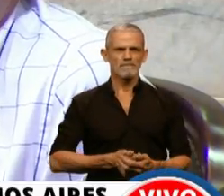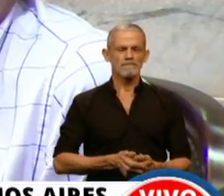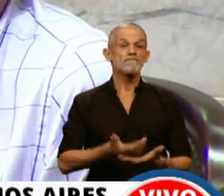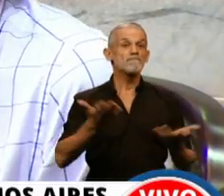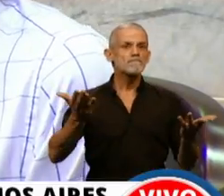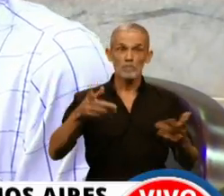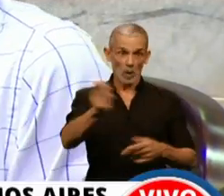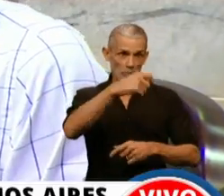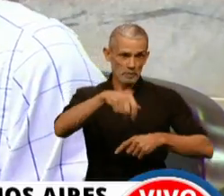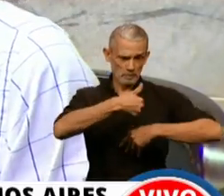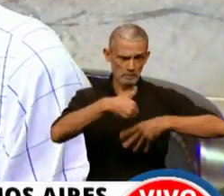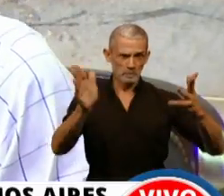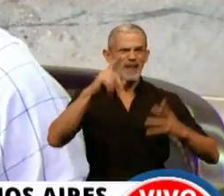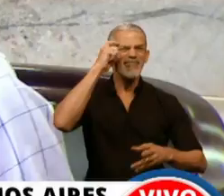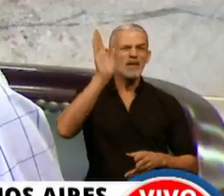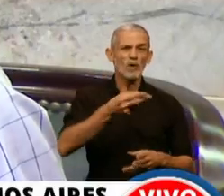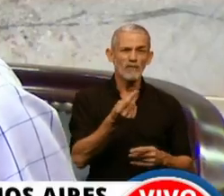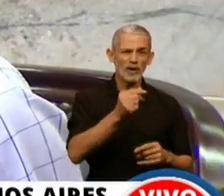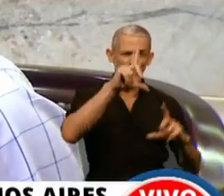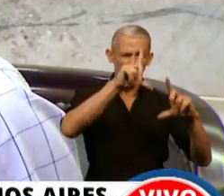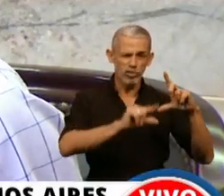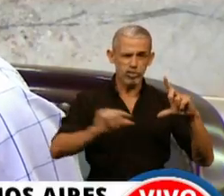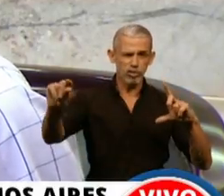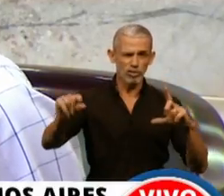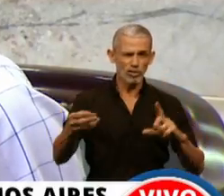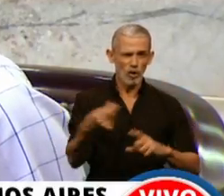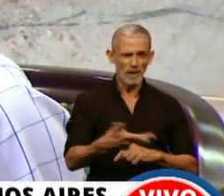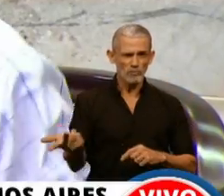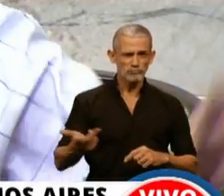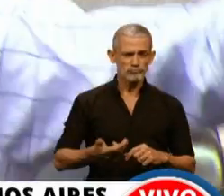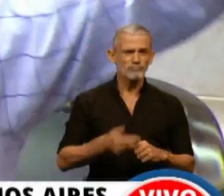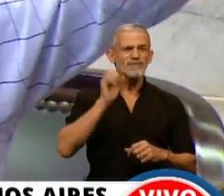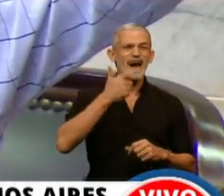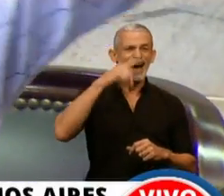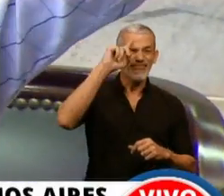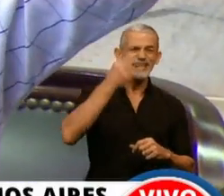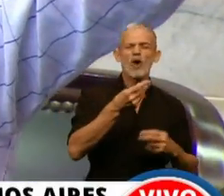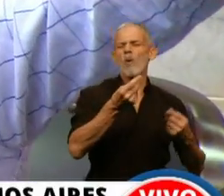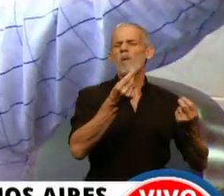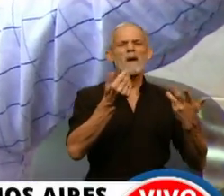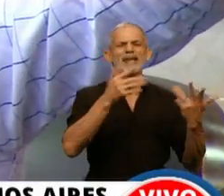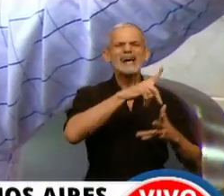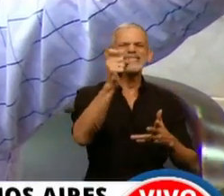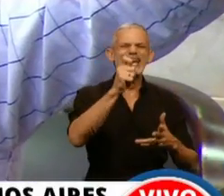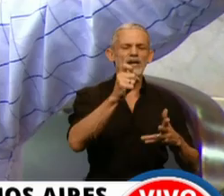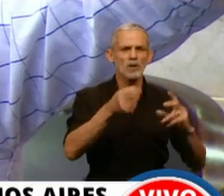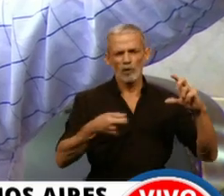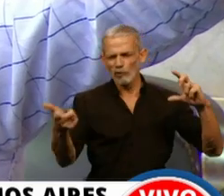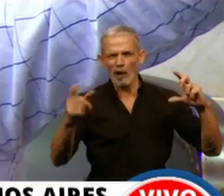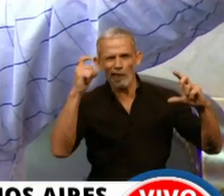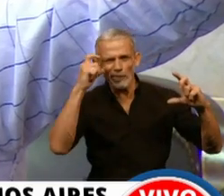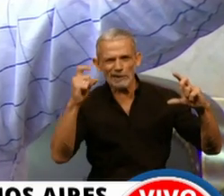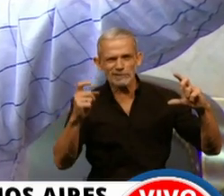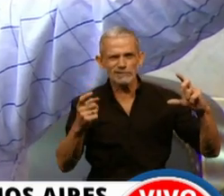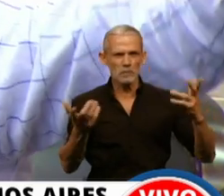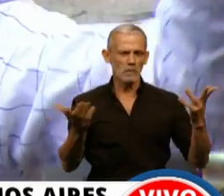se remató al 10% del valor del estado del día 100 la remataron nadie